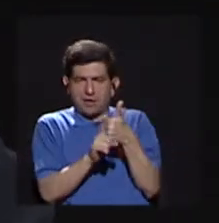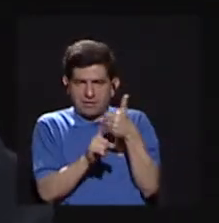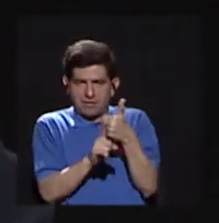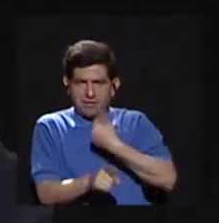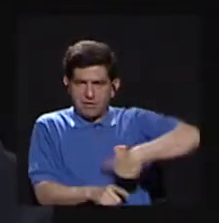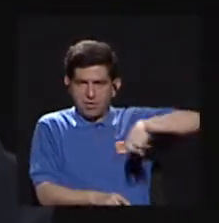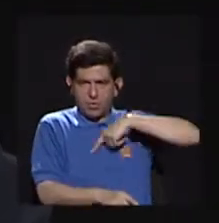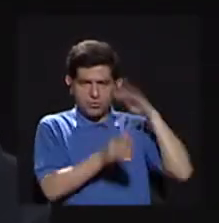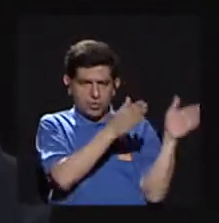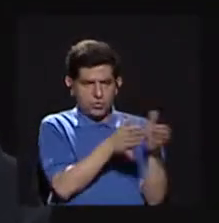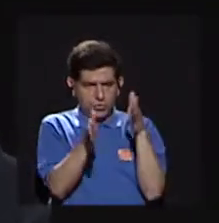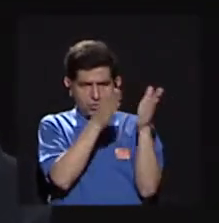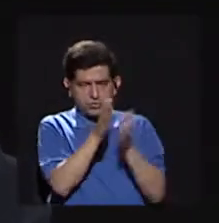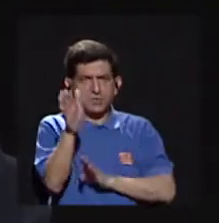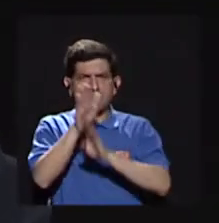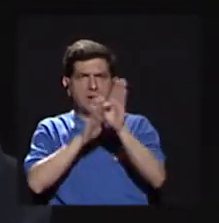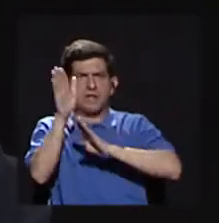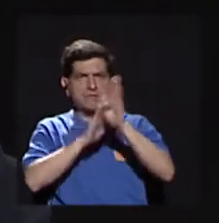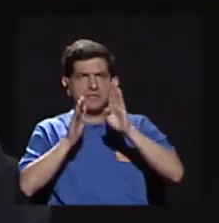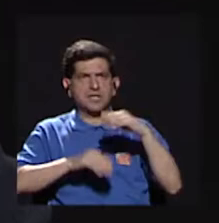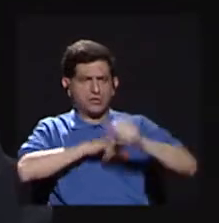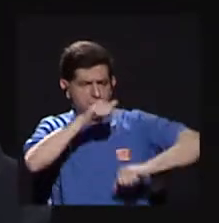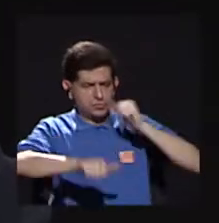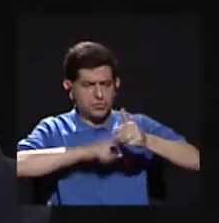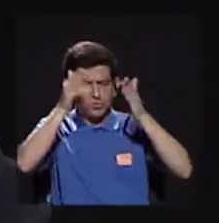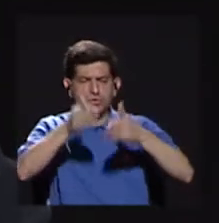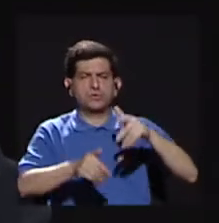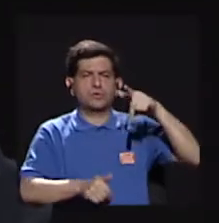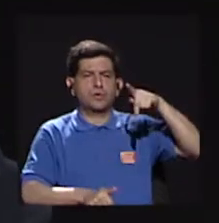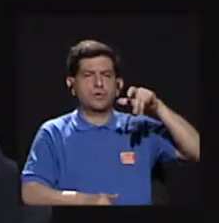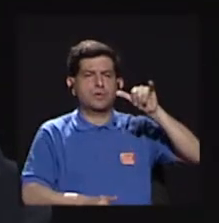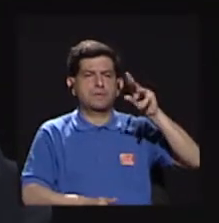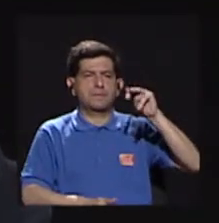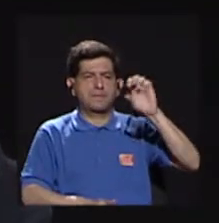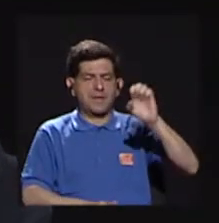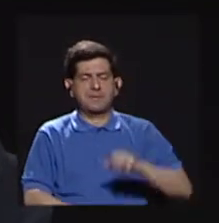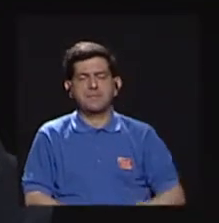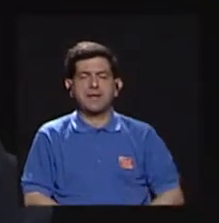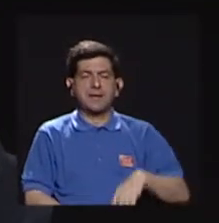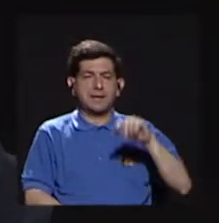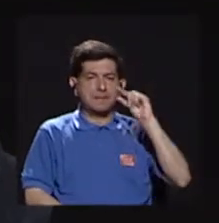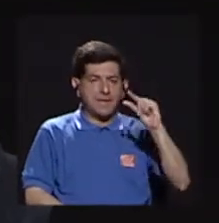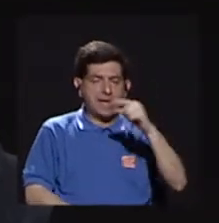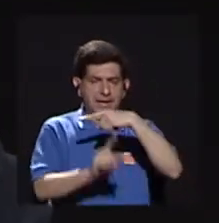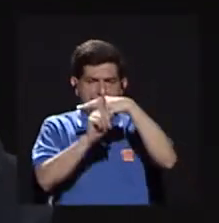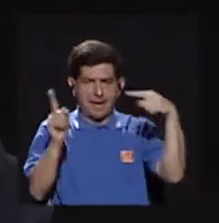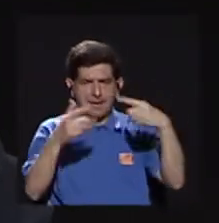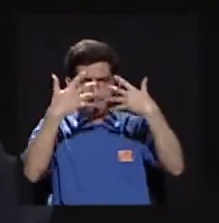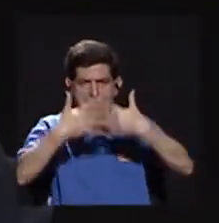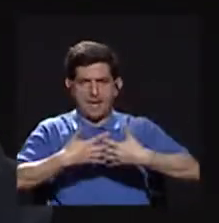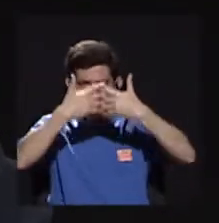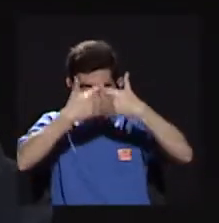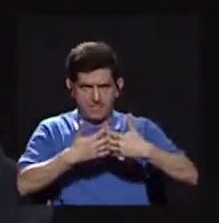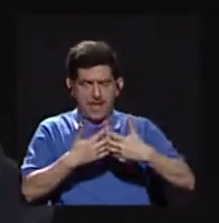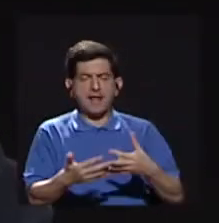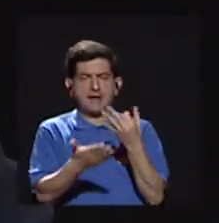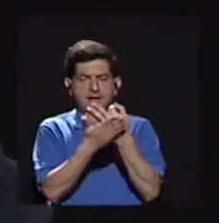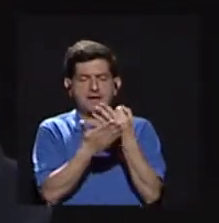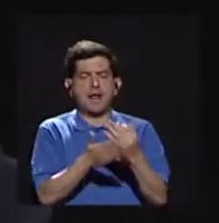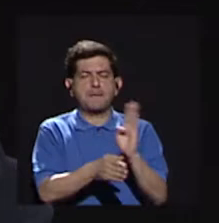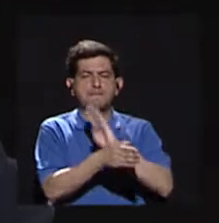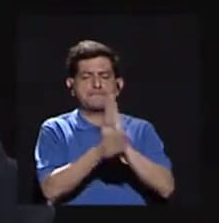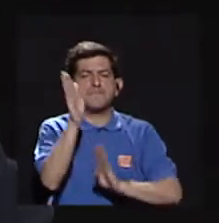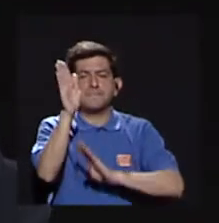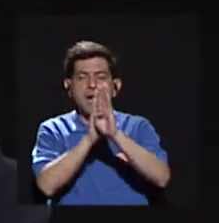que hemos hecho un plan para el desarrollo de emprendedurismo pyme pequeña y mediana empresa con lo cual financiado por la banca de